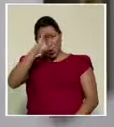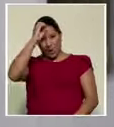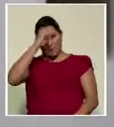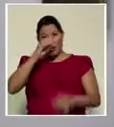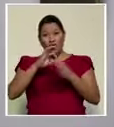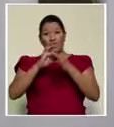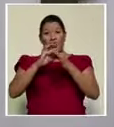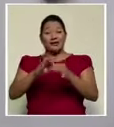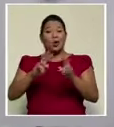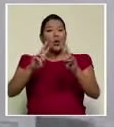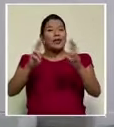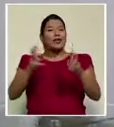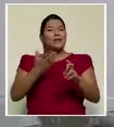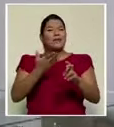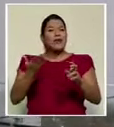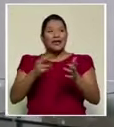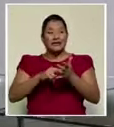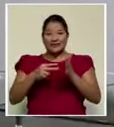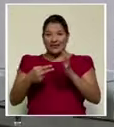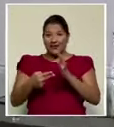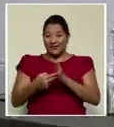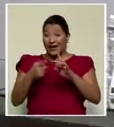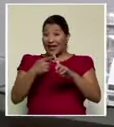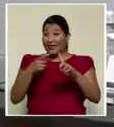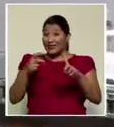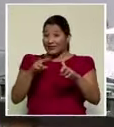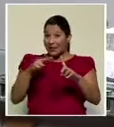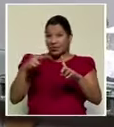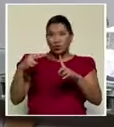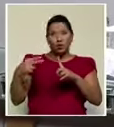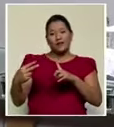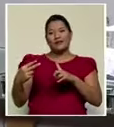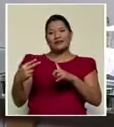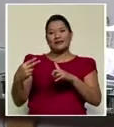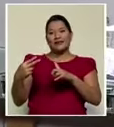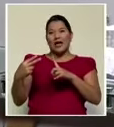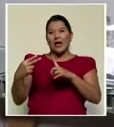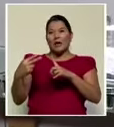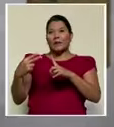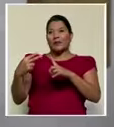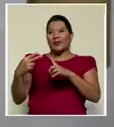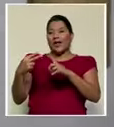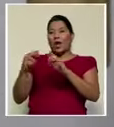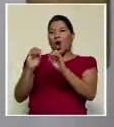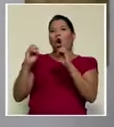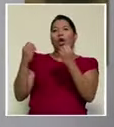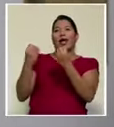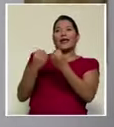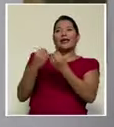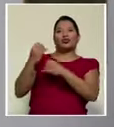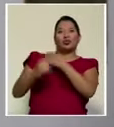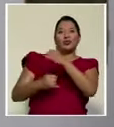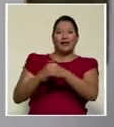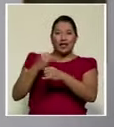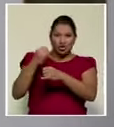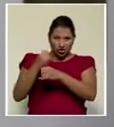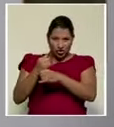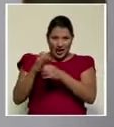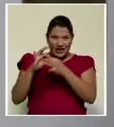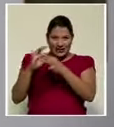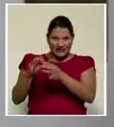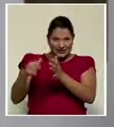lo que esto significa en el contexto de los organismos electorales internacionales, si hay antecedentes de una